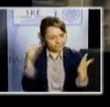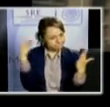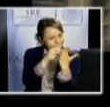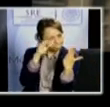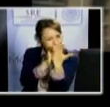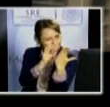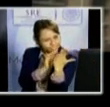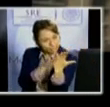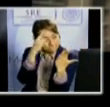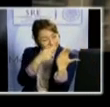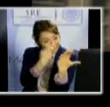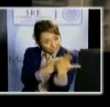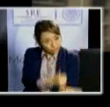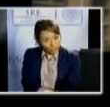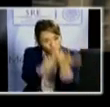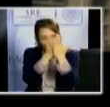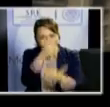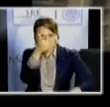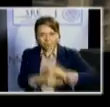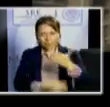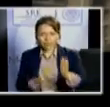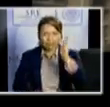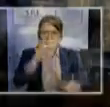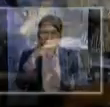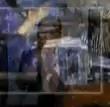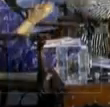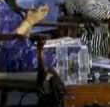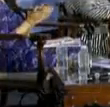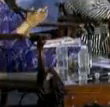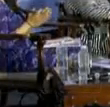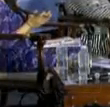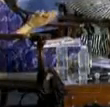desarrollo sostenible. Muchas gracias.